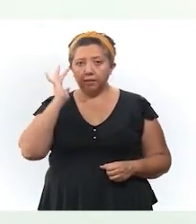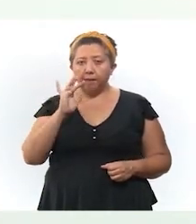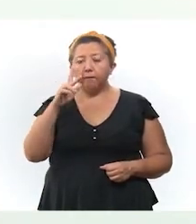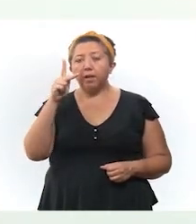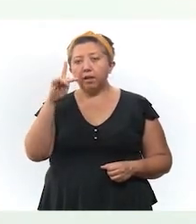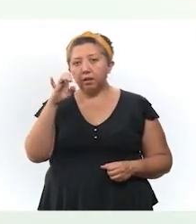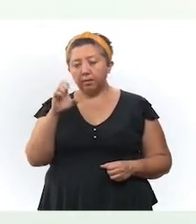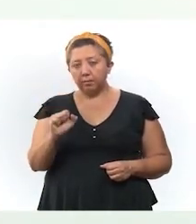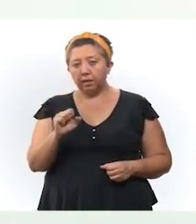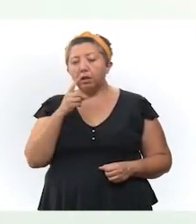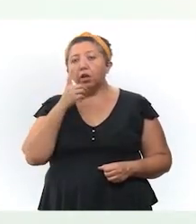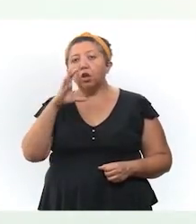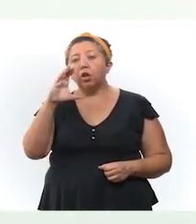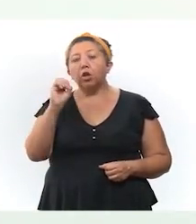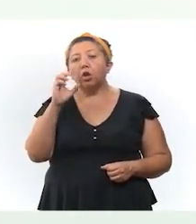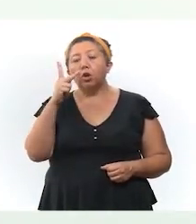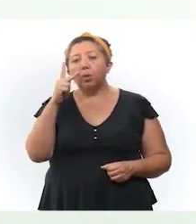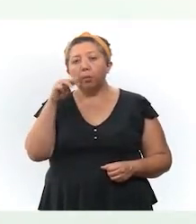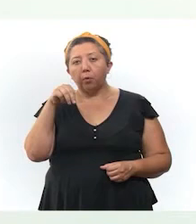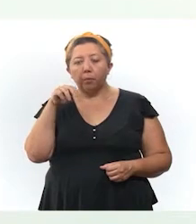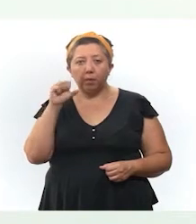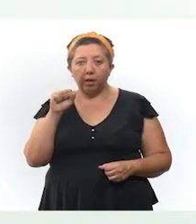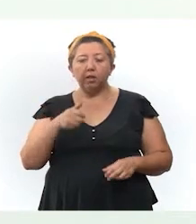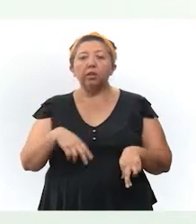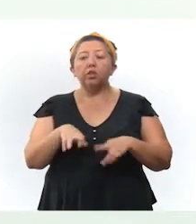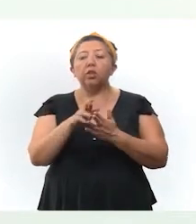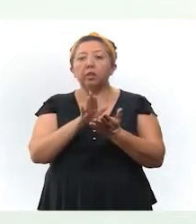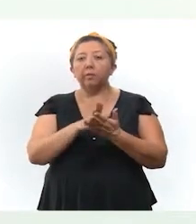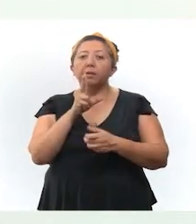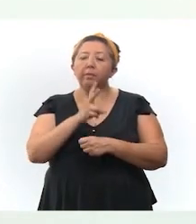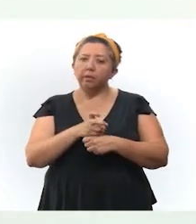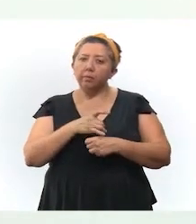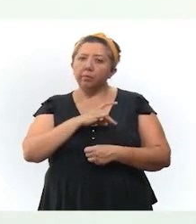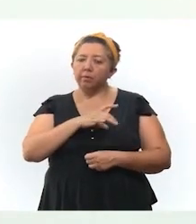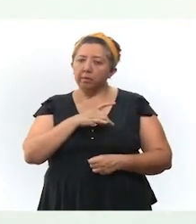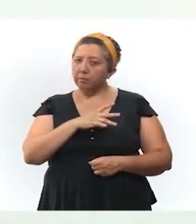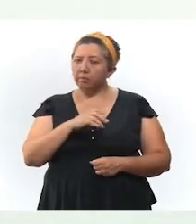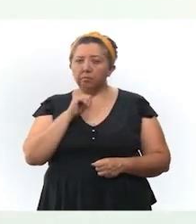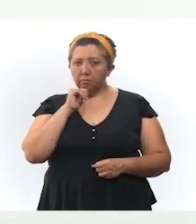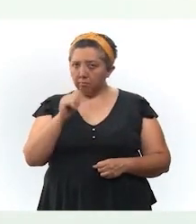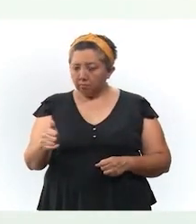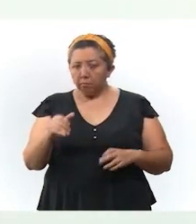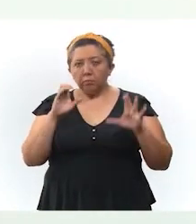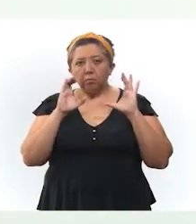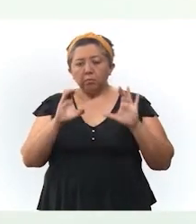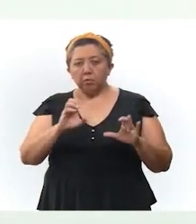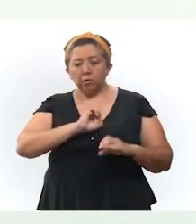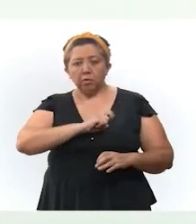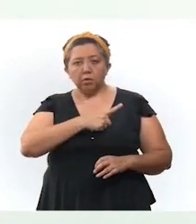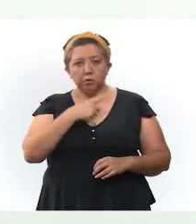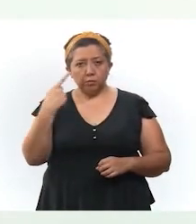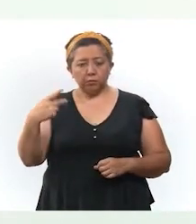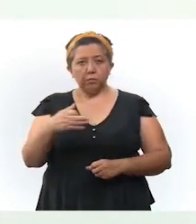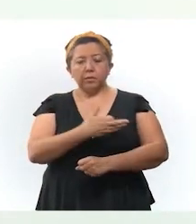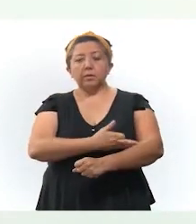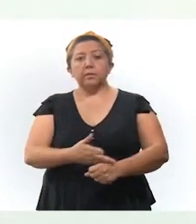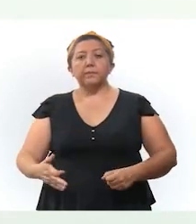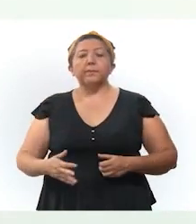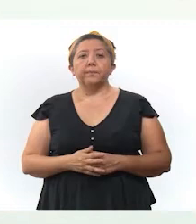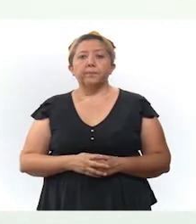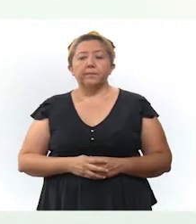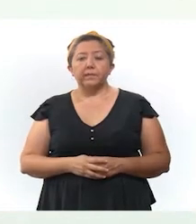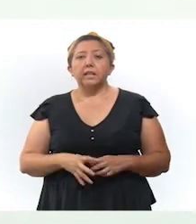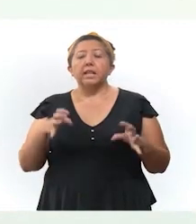Felipe, Tepacán, Copomá y Río Lagartos. Los invitamos a vacunarse sin temor para proteger nuestra salud y la de nuestras